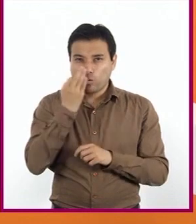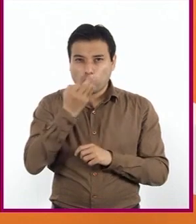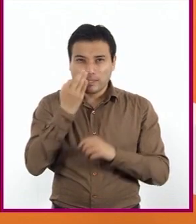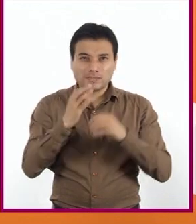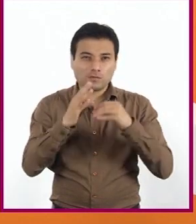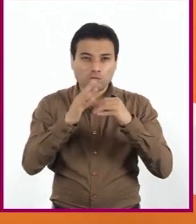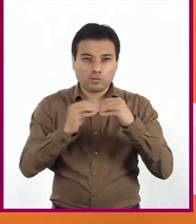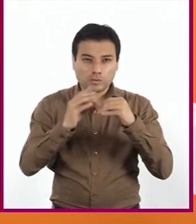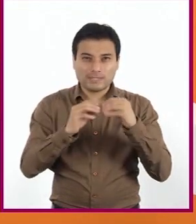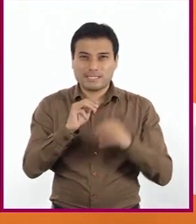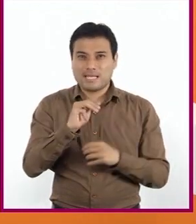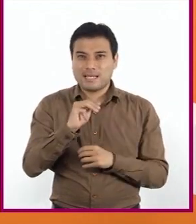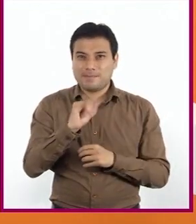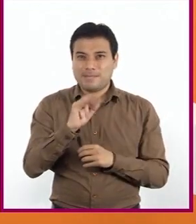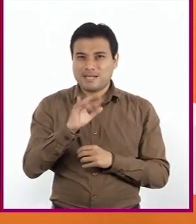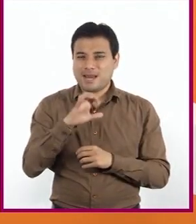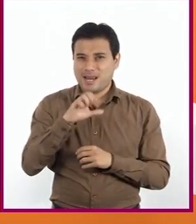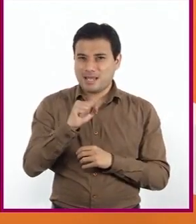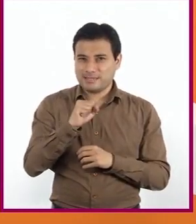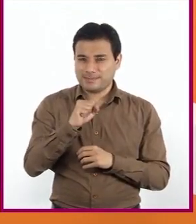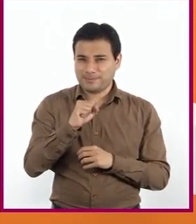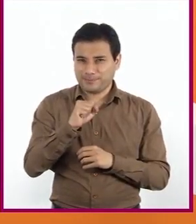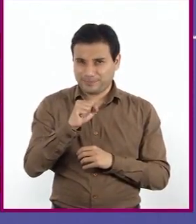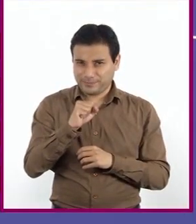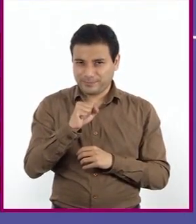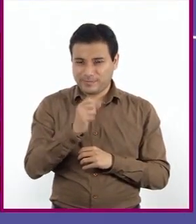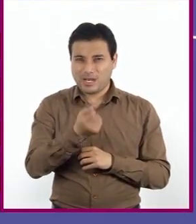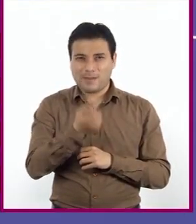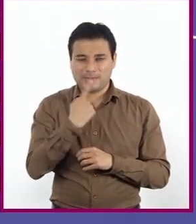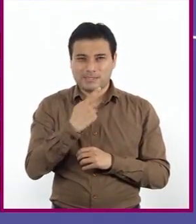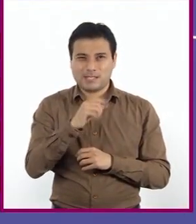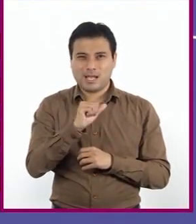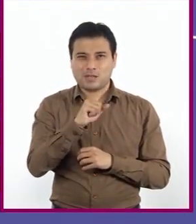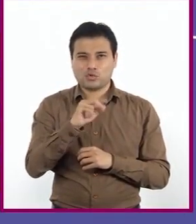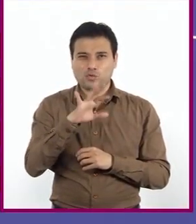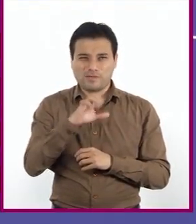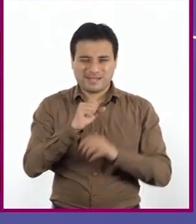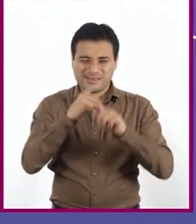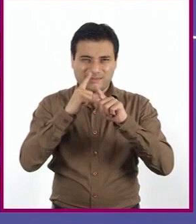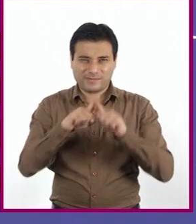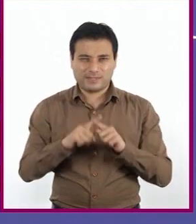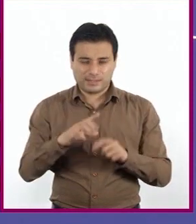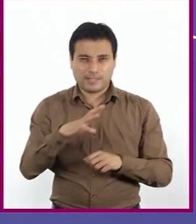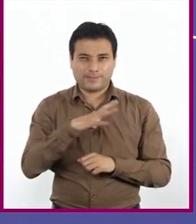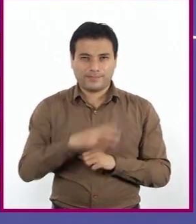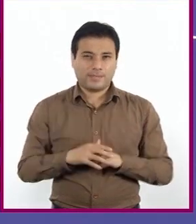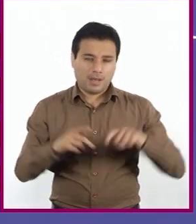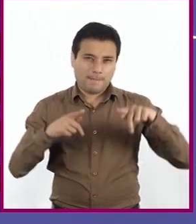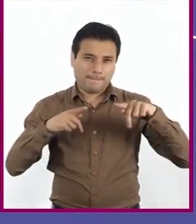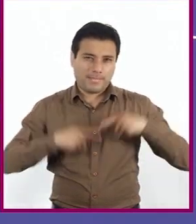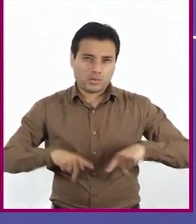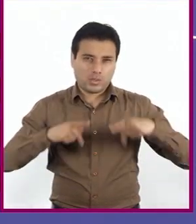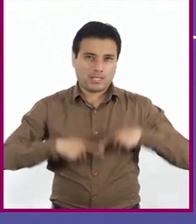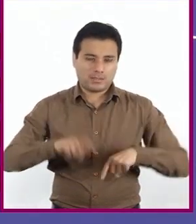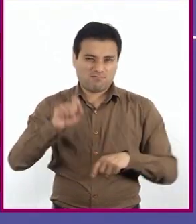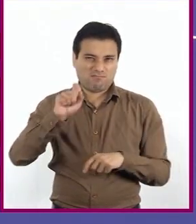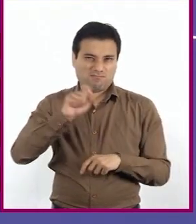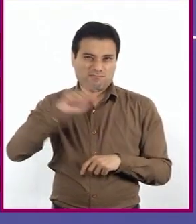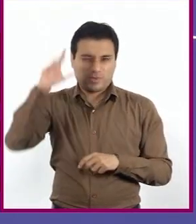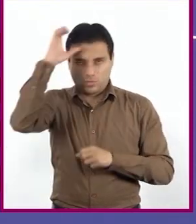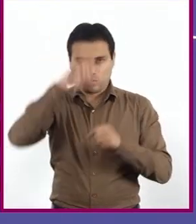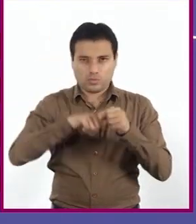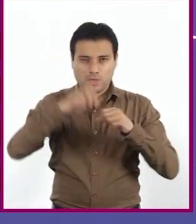frutas y minerales medicinales como el azufre. Especialistas en la cultura olmeca han ubicado